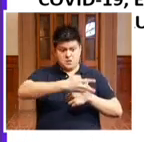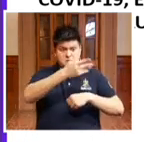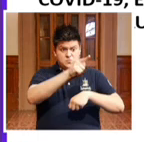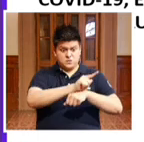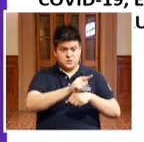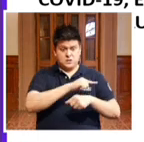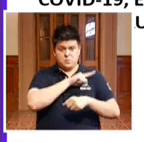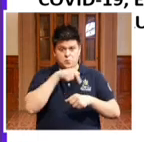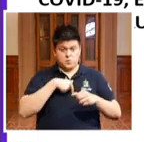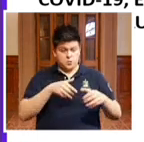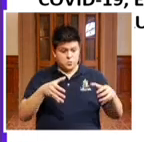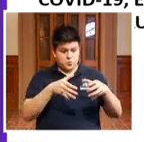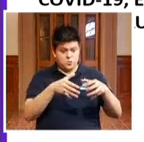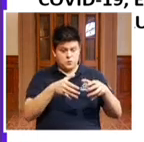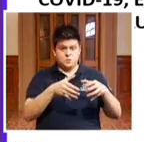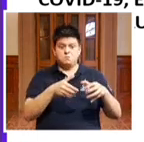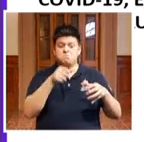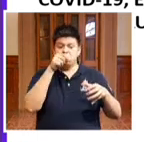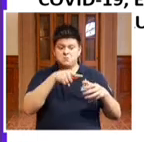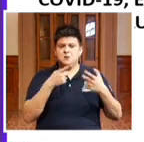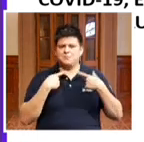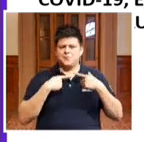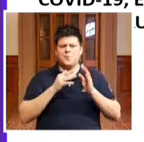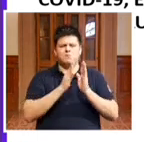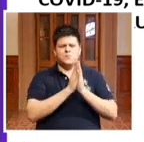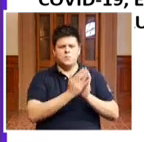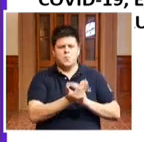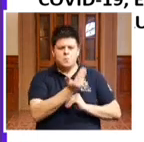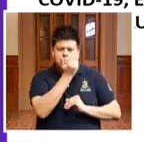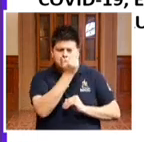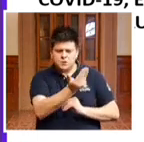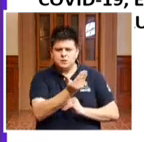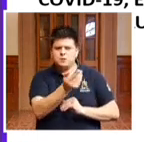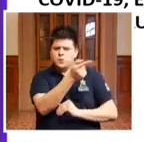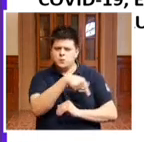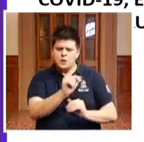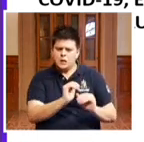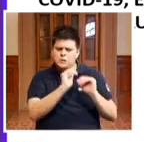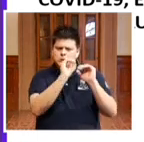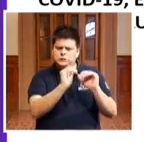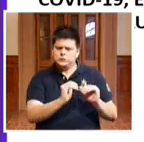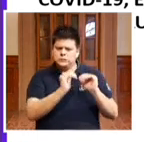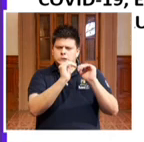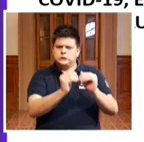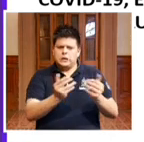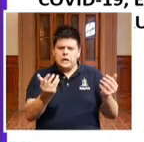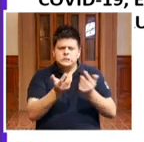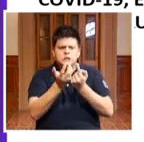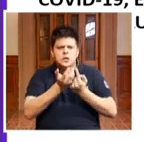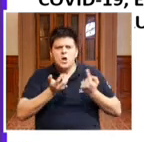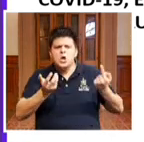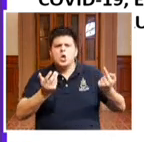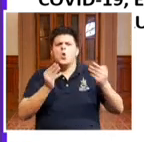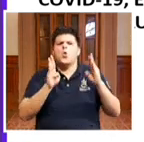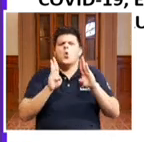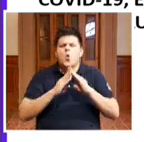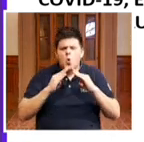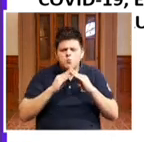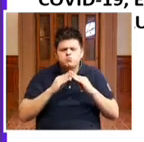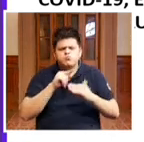les pedimos, por favor, que sean muy cuidadosas en cómo van a llevar a cabo su aislamiento. Si